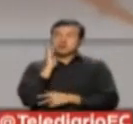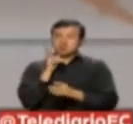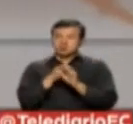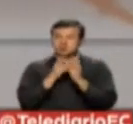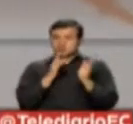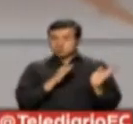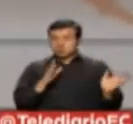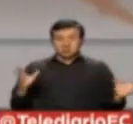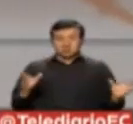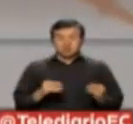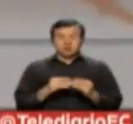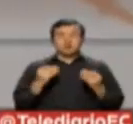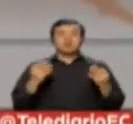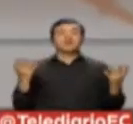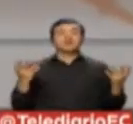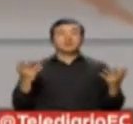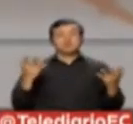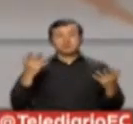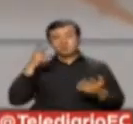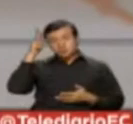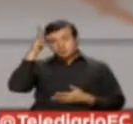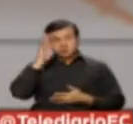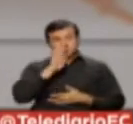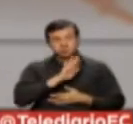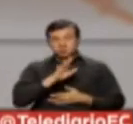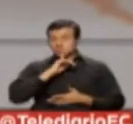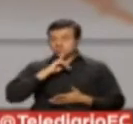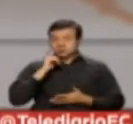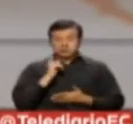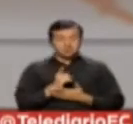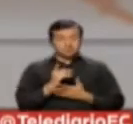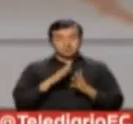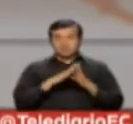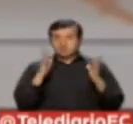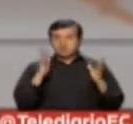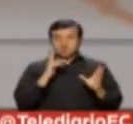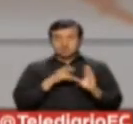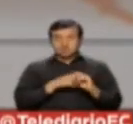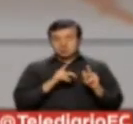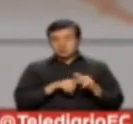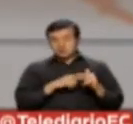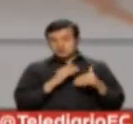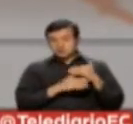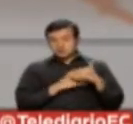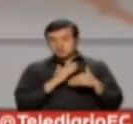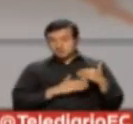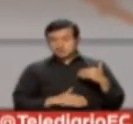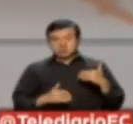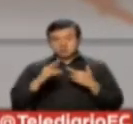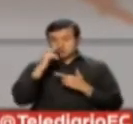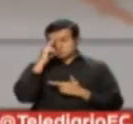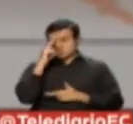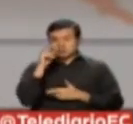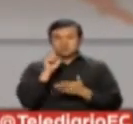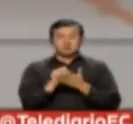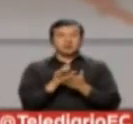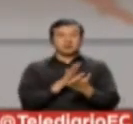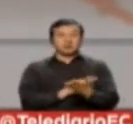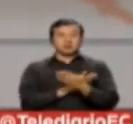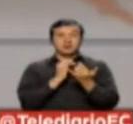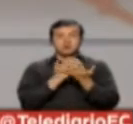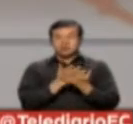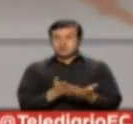el centro de todo esto que son las y los docentes que están bastante involucrados en las tareas de respeto el programa que nosotros llamamos